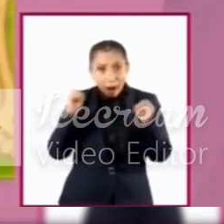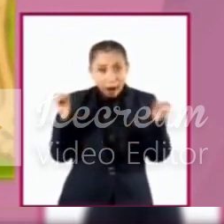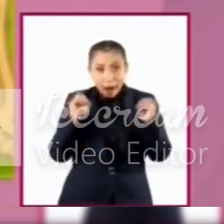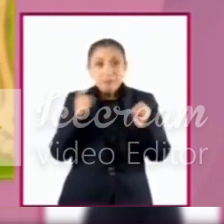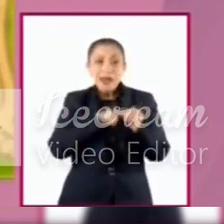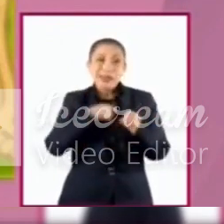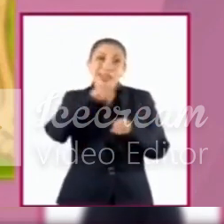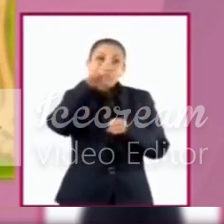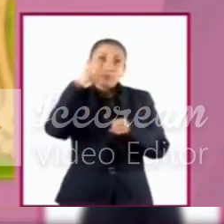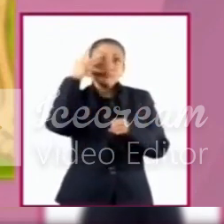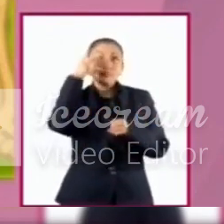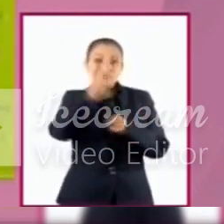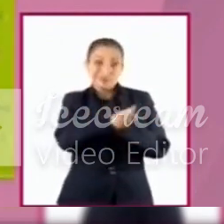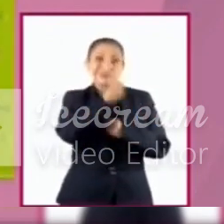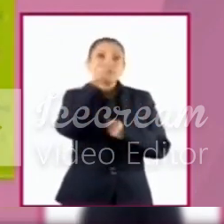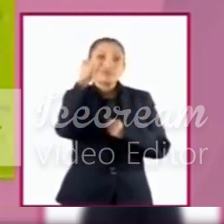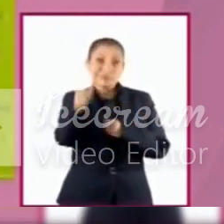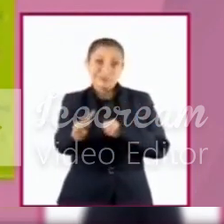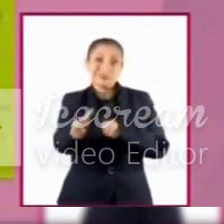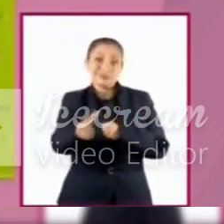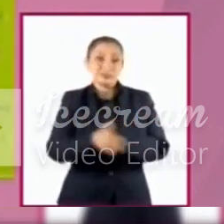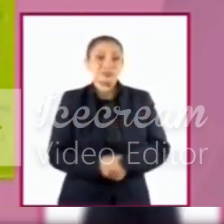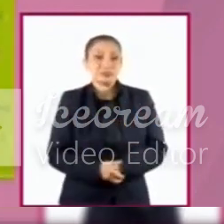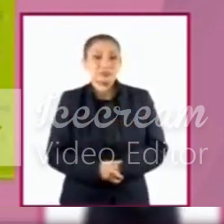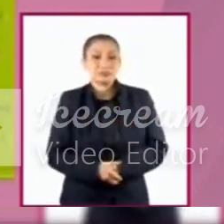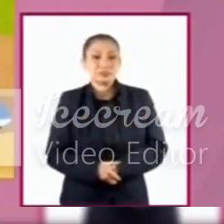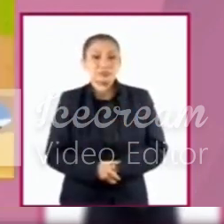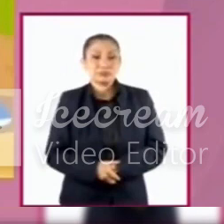pero que debemos y vamos a terminar pagando algún día.